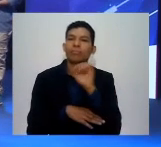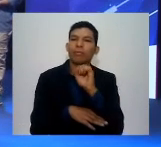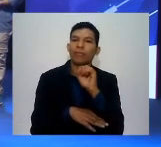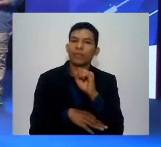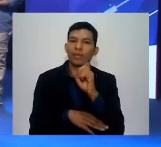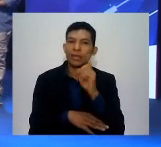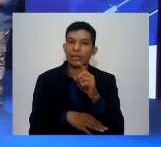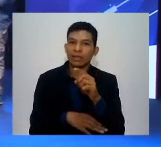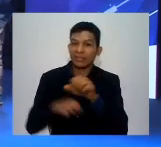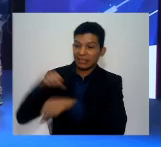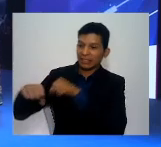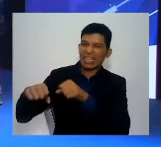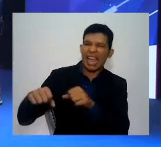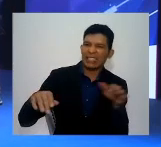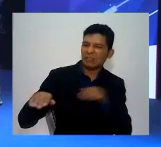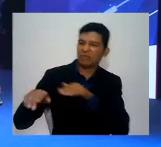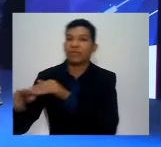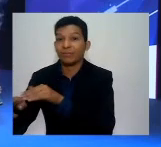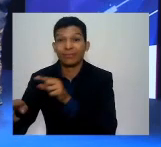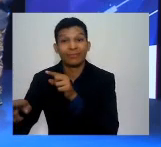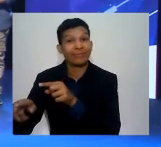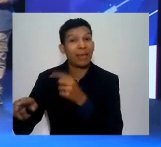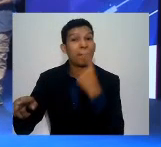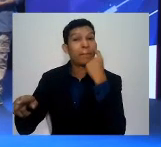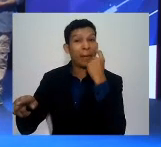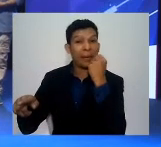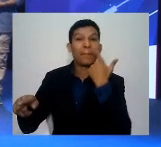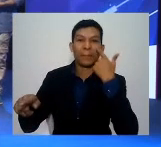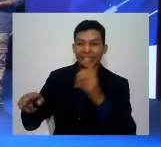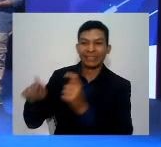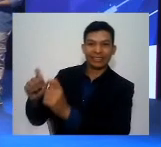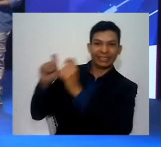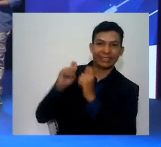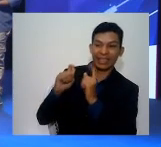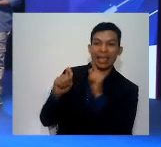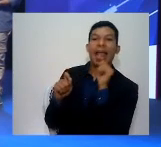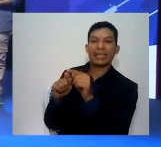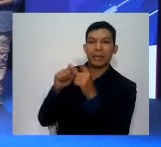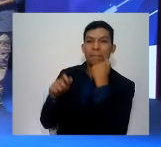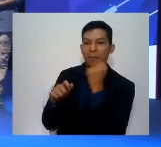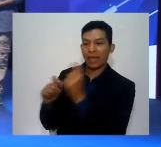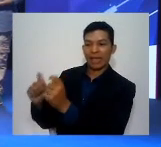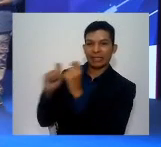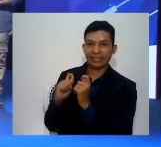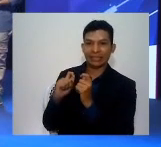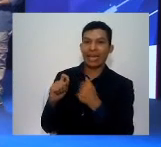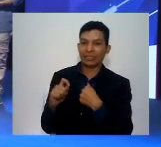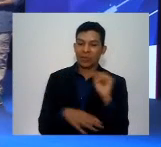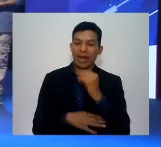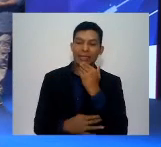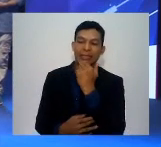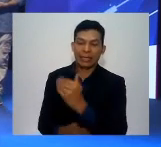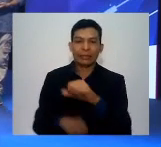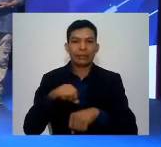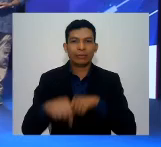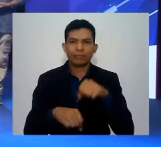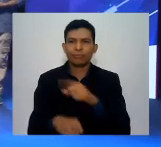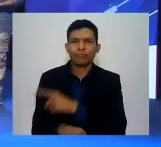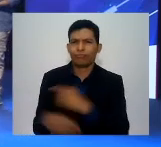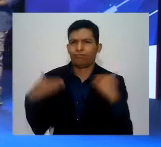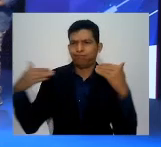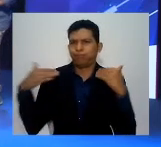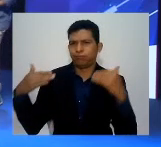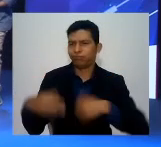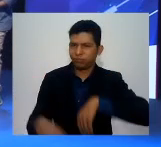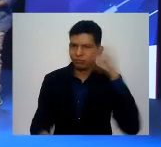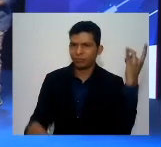modalidades son distintos. Los zapatos de pista tienen espigas, tienen clavos, ¿listo? Los zapatos de los corredores de 100 metros tienen clavos